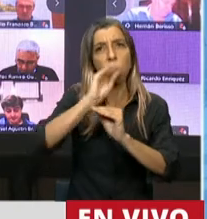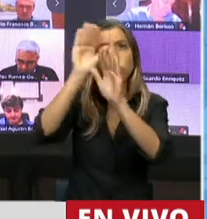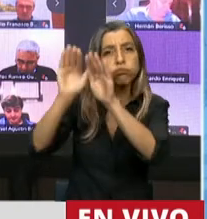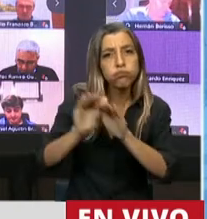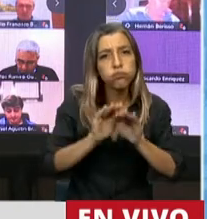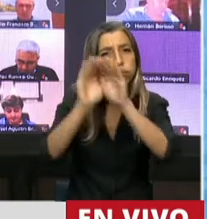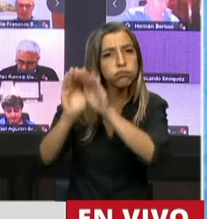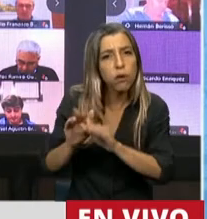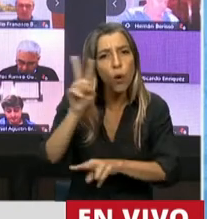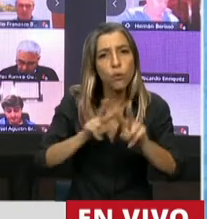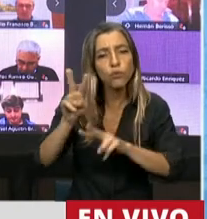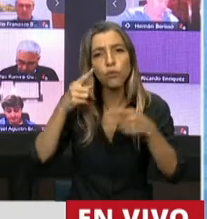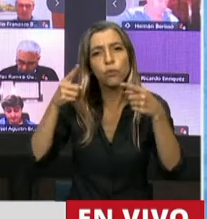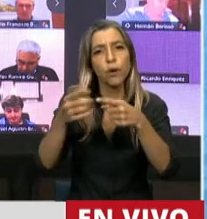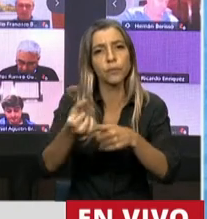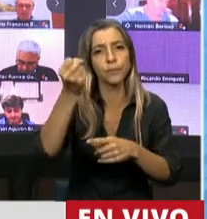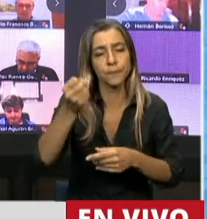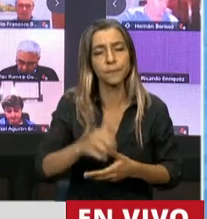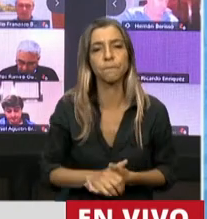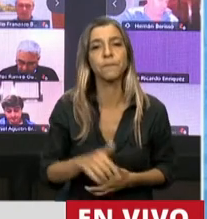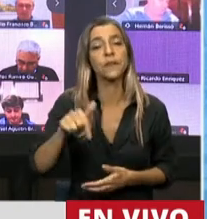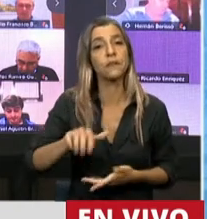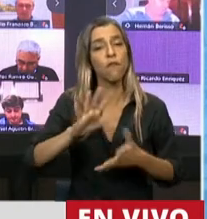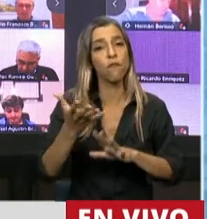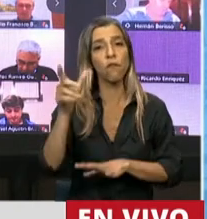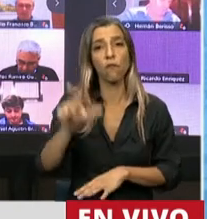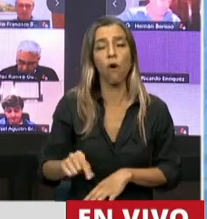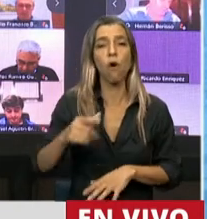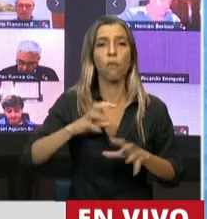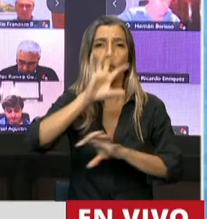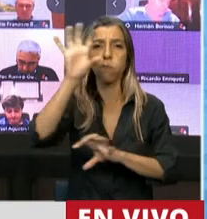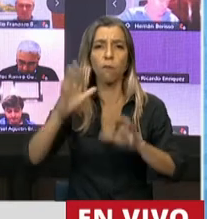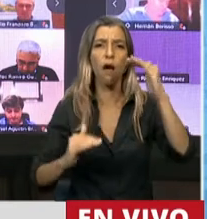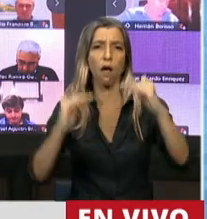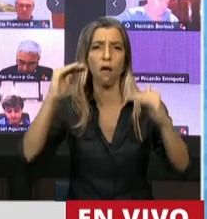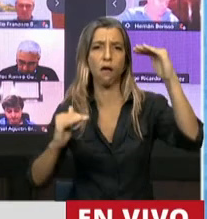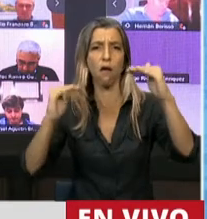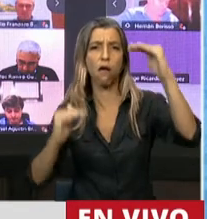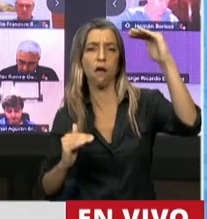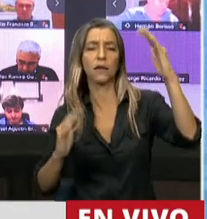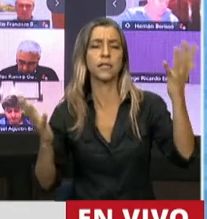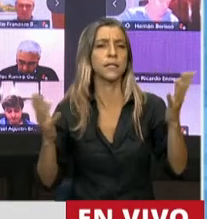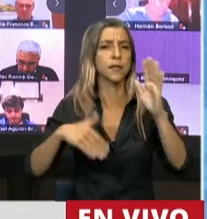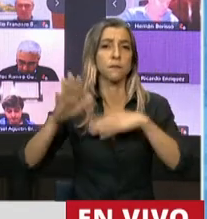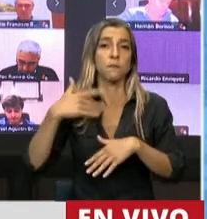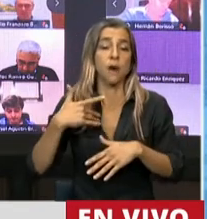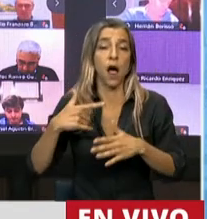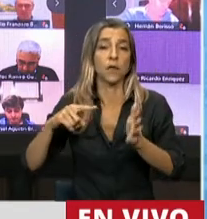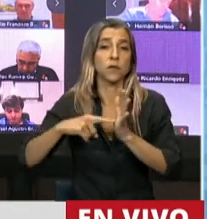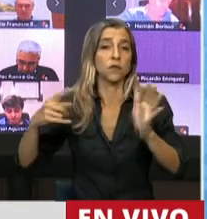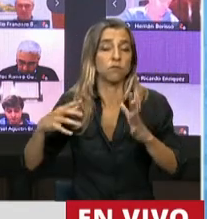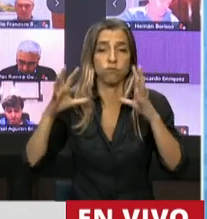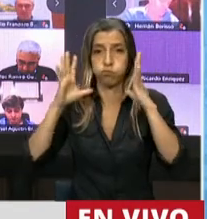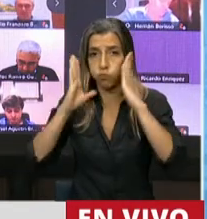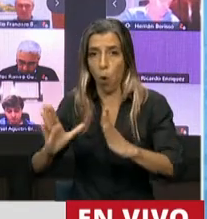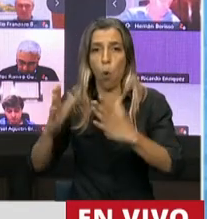tenemos y que no nos satisface, este territorio desequilibrado, desigual, macrocefálico, no fue un designio de